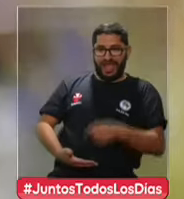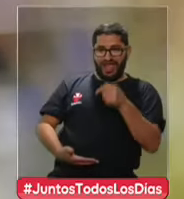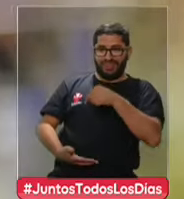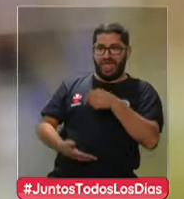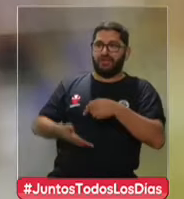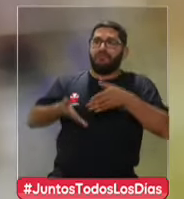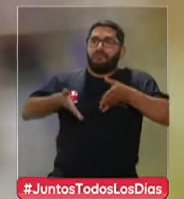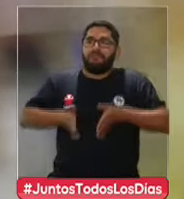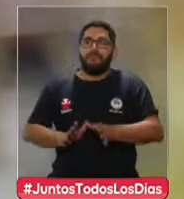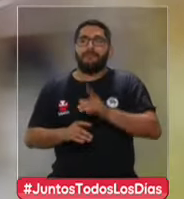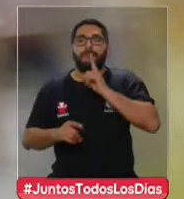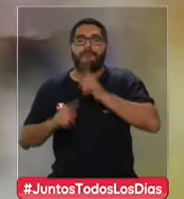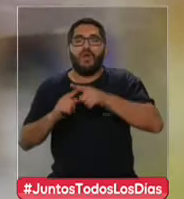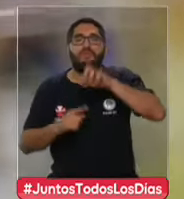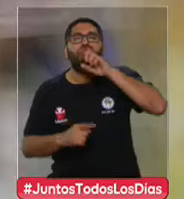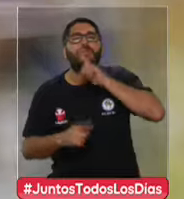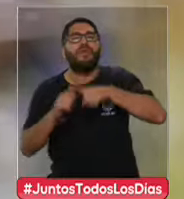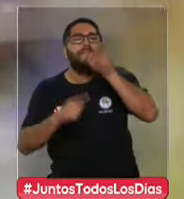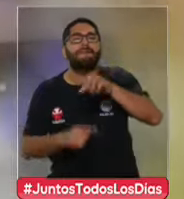años.